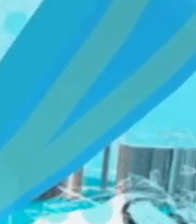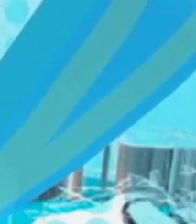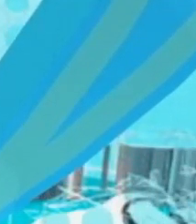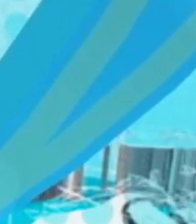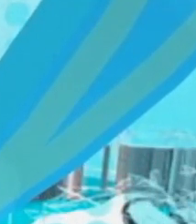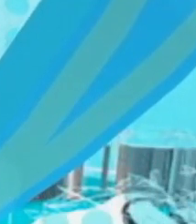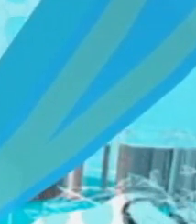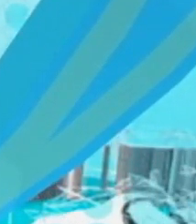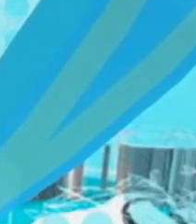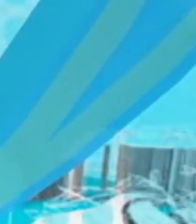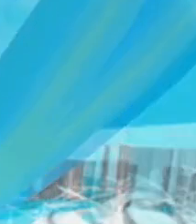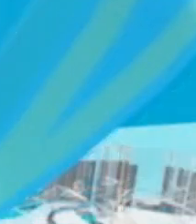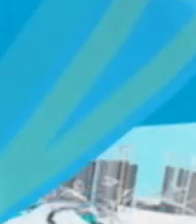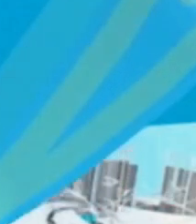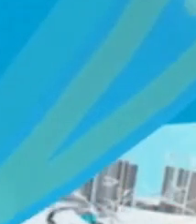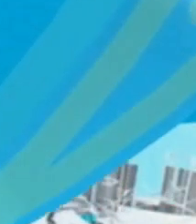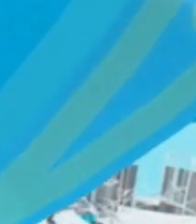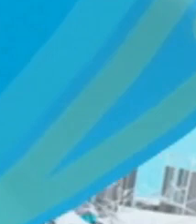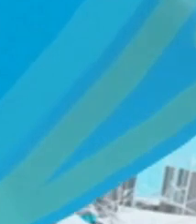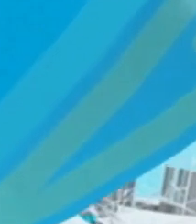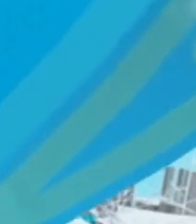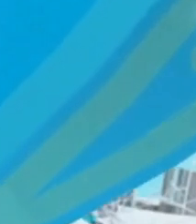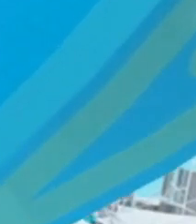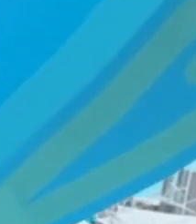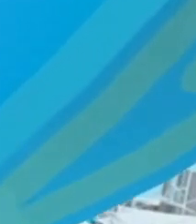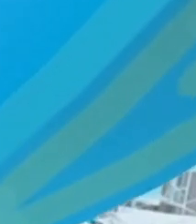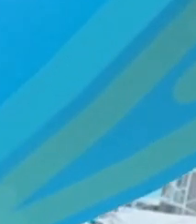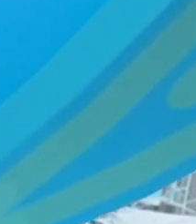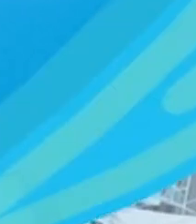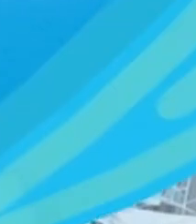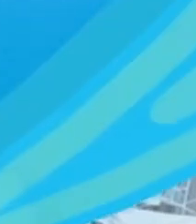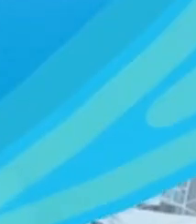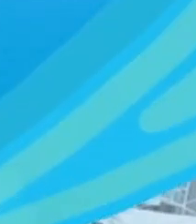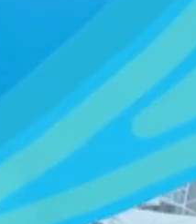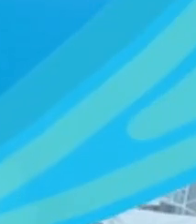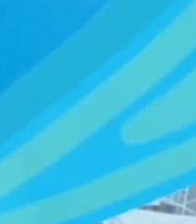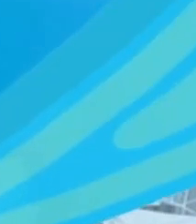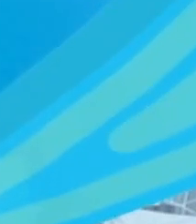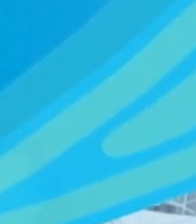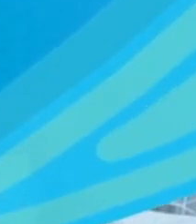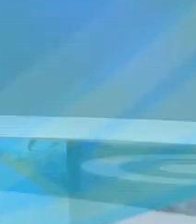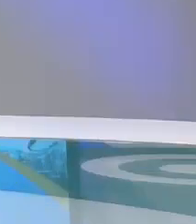Banco Popular presentó El Tipo de Cambio.